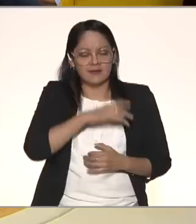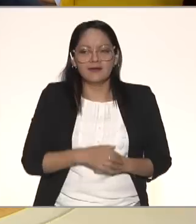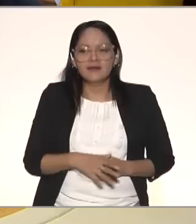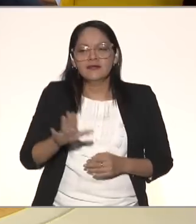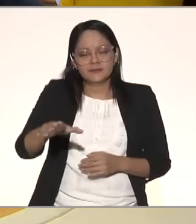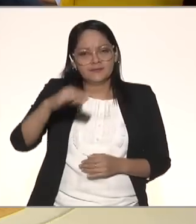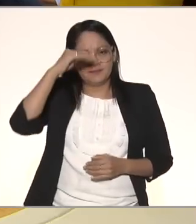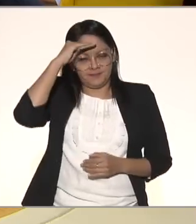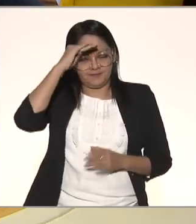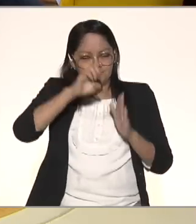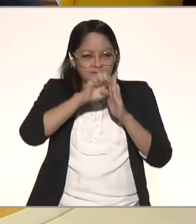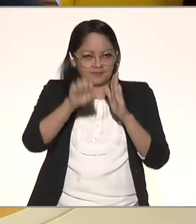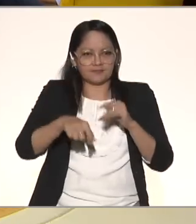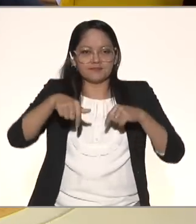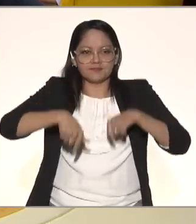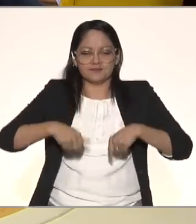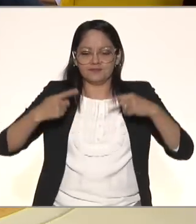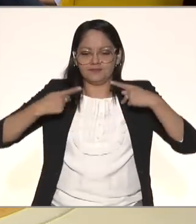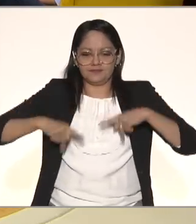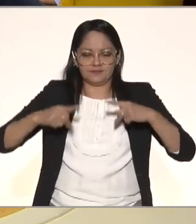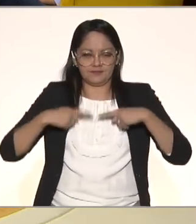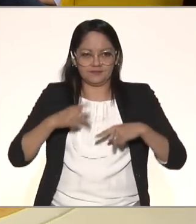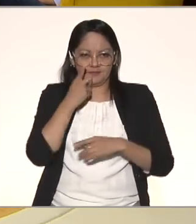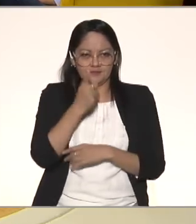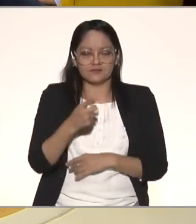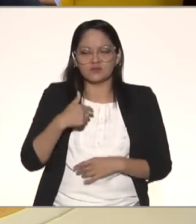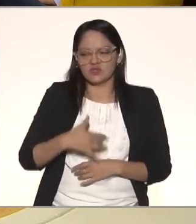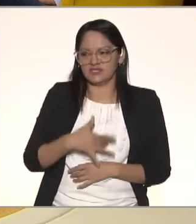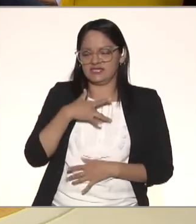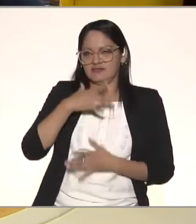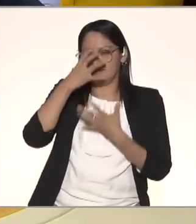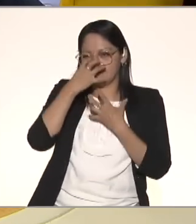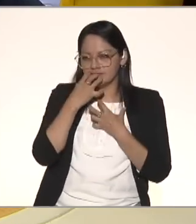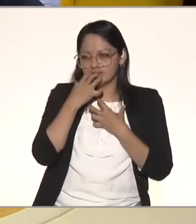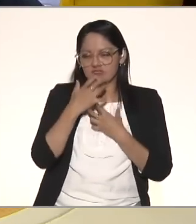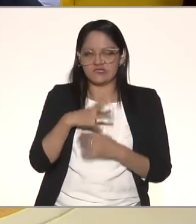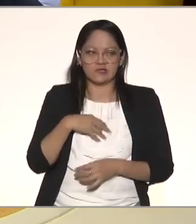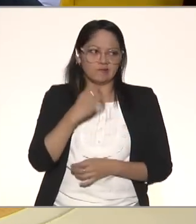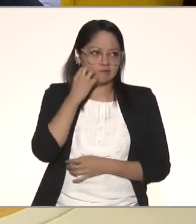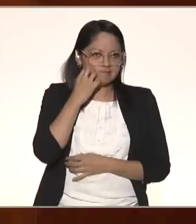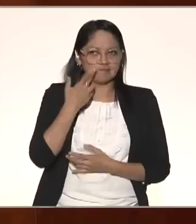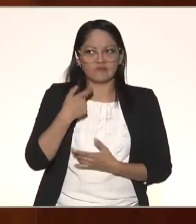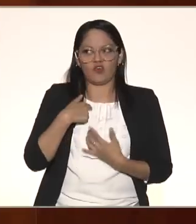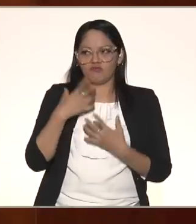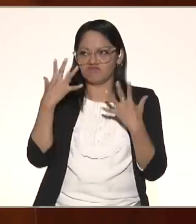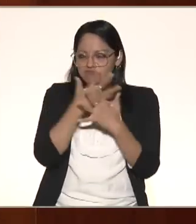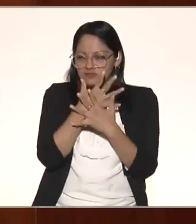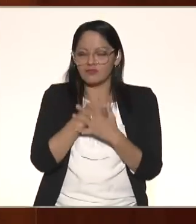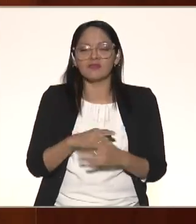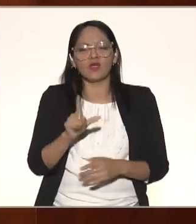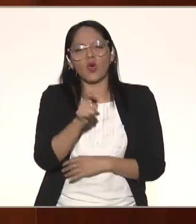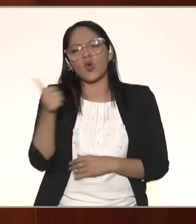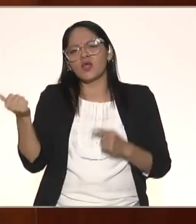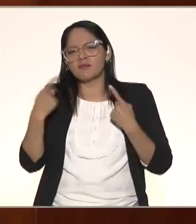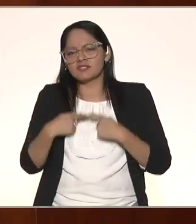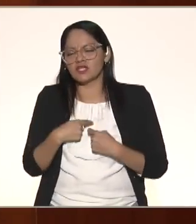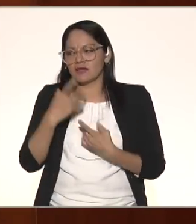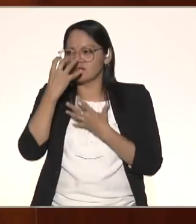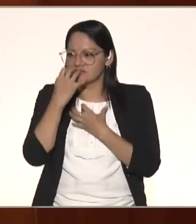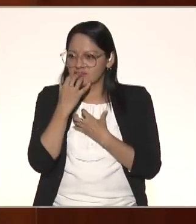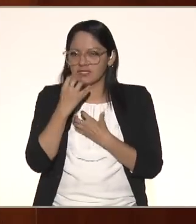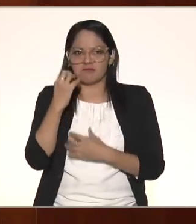imaginen. Por aquí hay una persona que dice, a ver, yo estoy triste, frustrado y amargado. Por aquí otra persona que dice, yo estoy triste, frustrado y amargado.